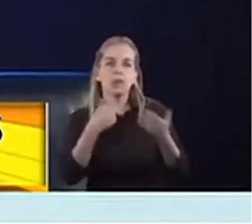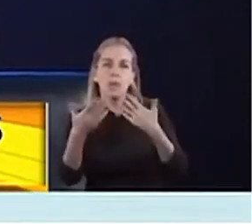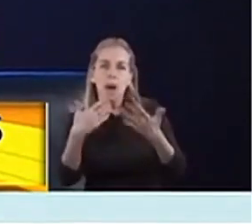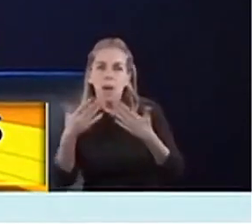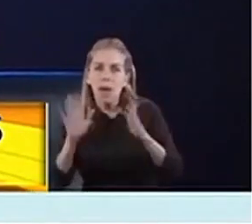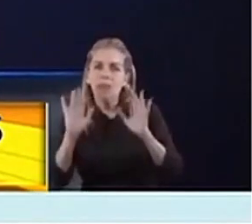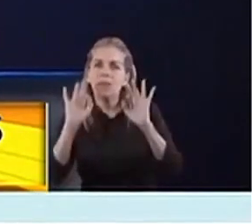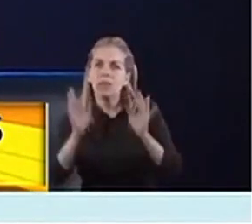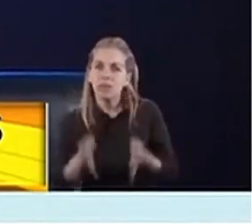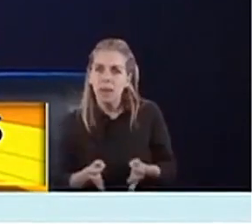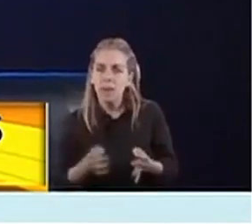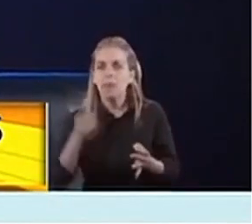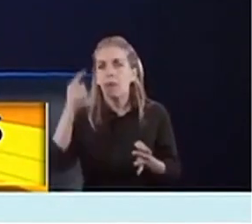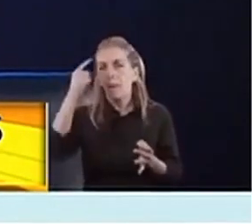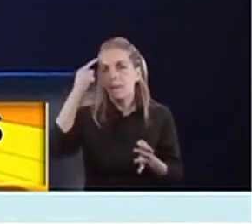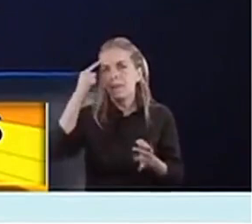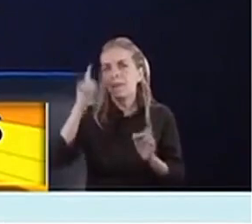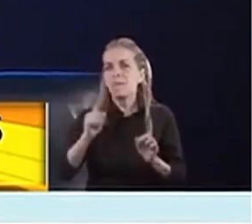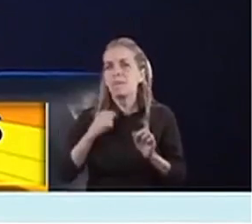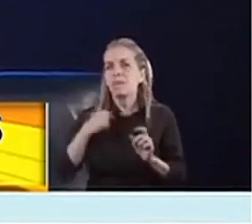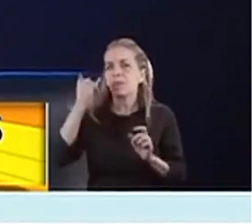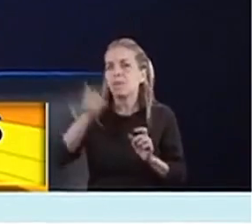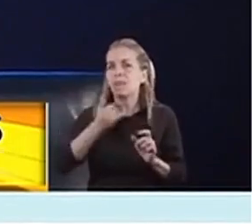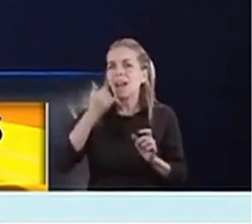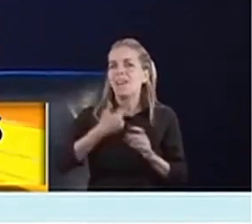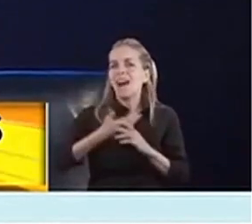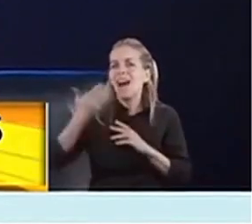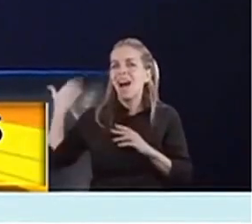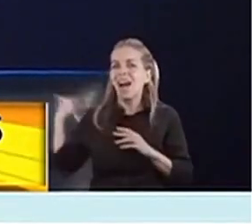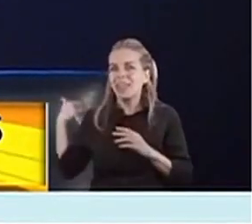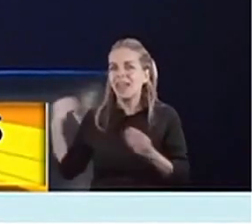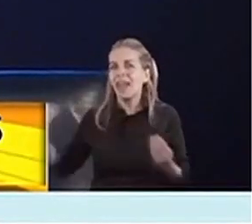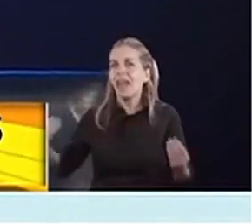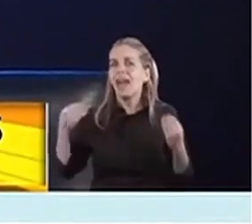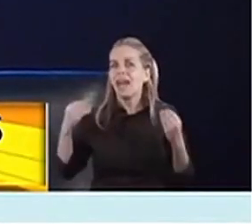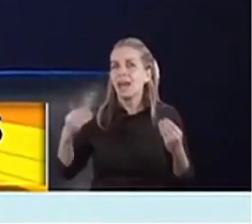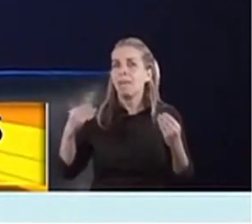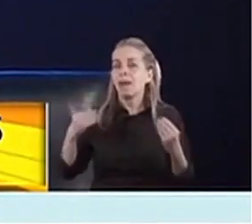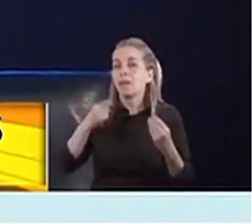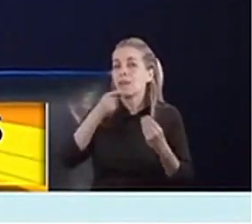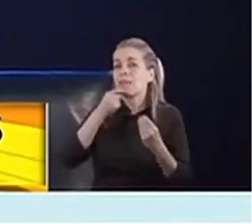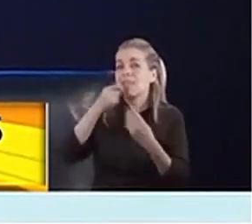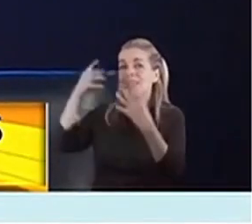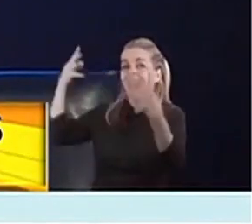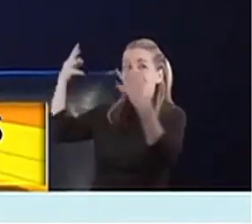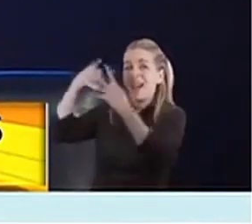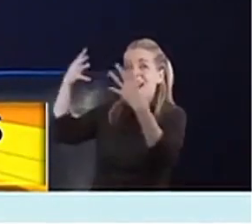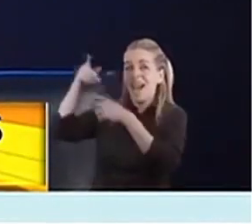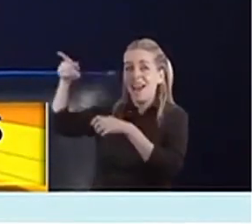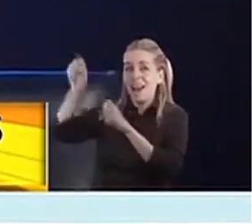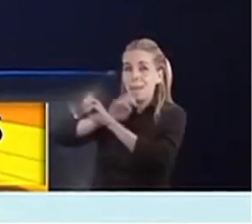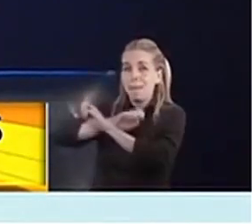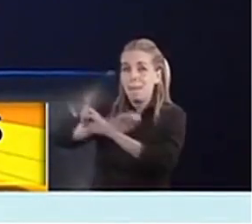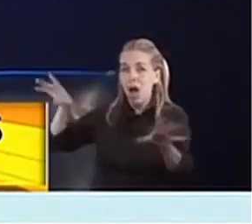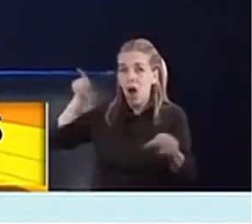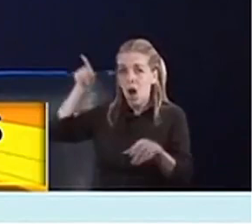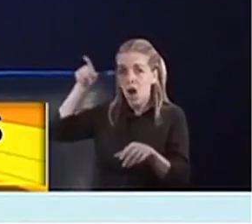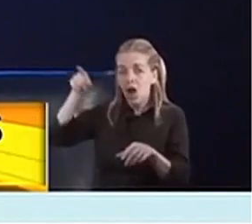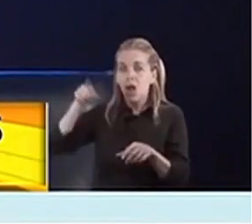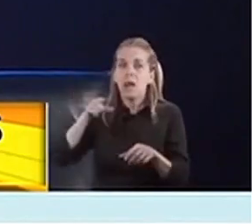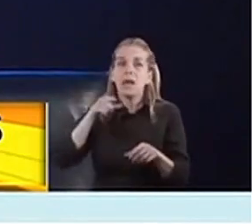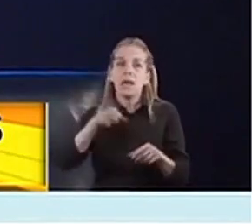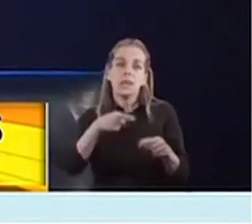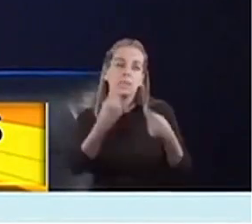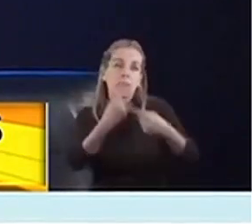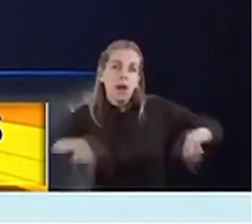los problemas que ellos mismos en general es muy difícil porque si no no hubiesen generado esos problemas bueno vamos a ver qué pasa ahora